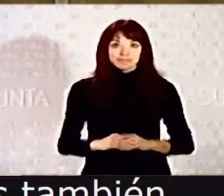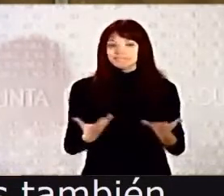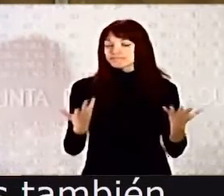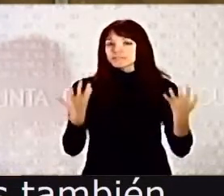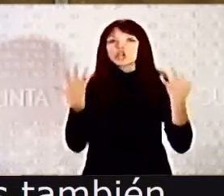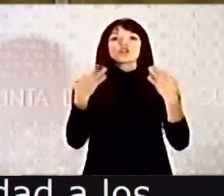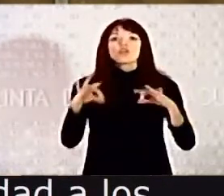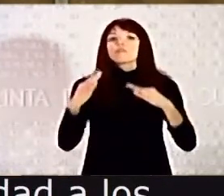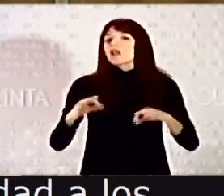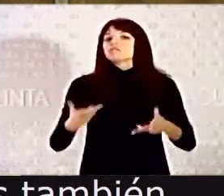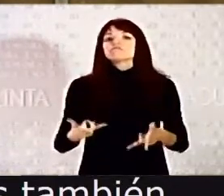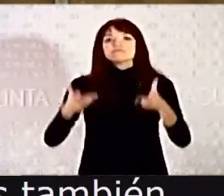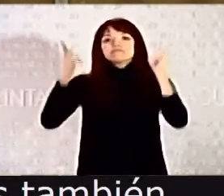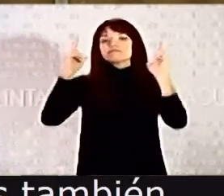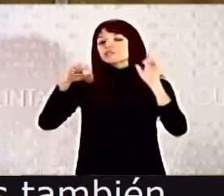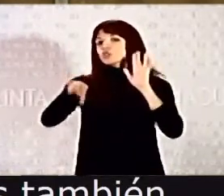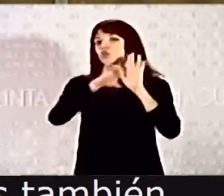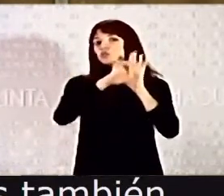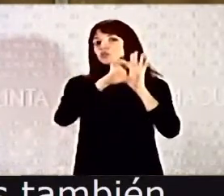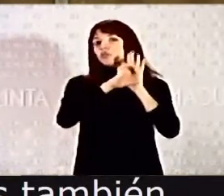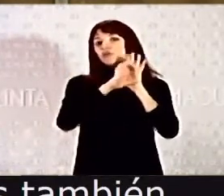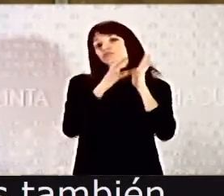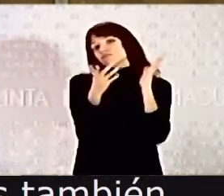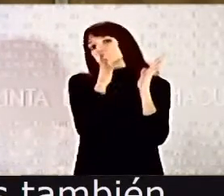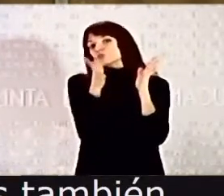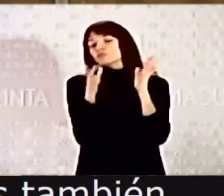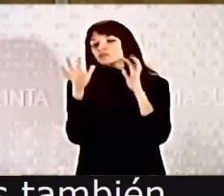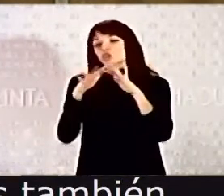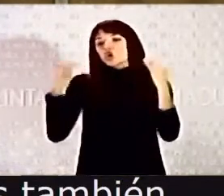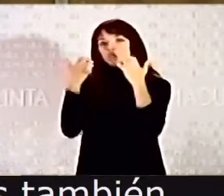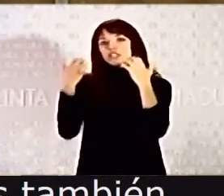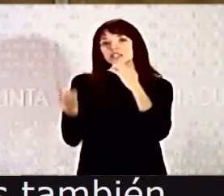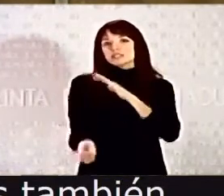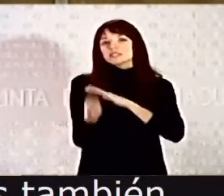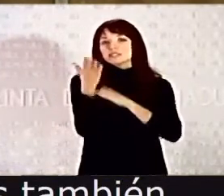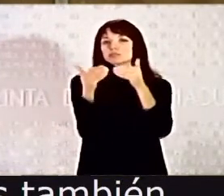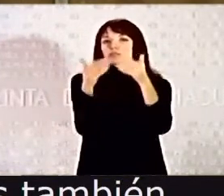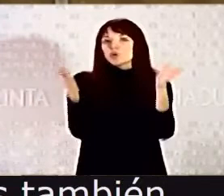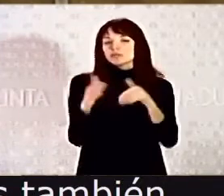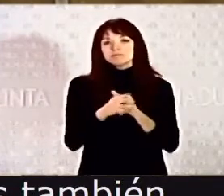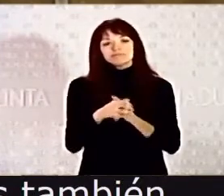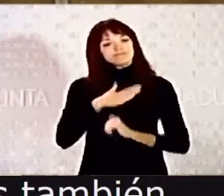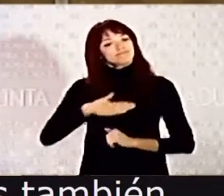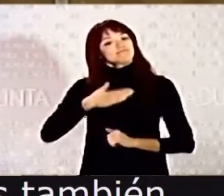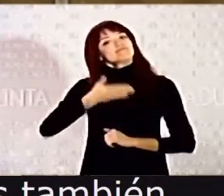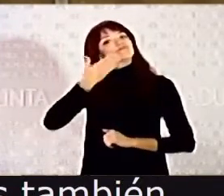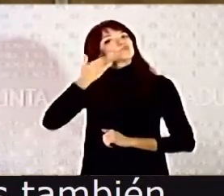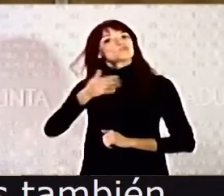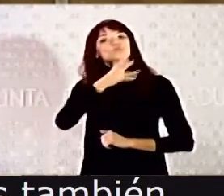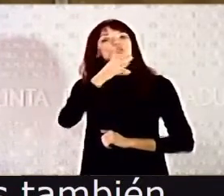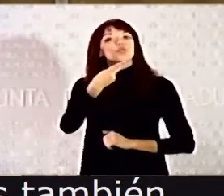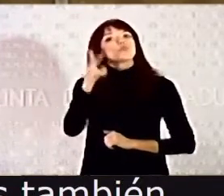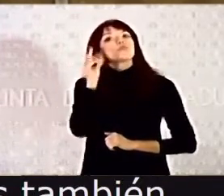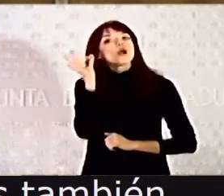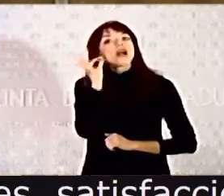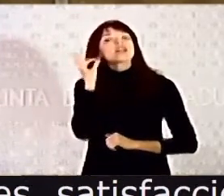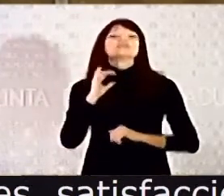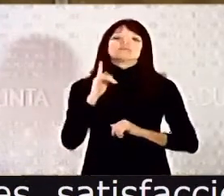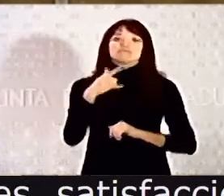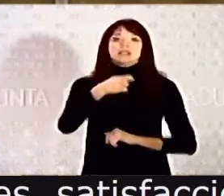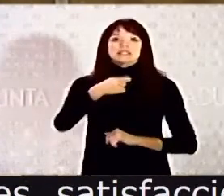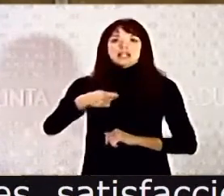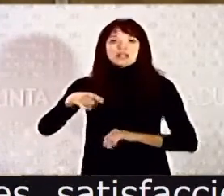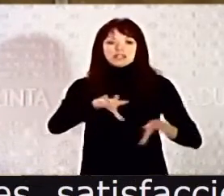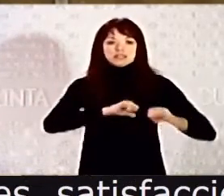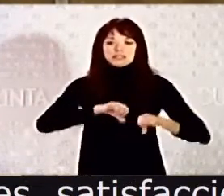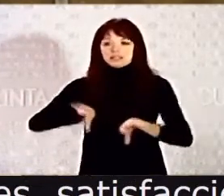Normalidad democrática en la constitución de las Cortes, satisfacción de ver a 2 mujeres presidir las Cortes Generales,